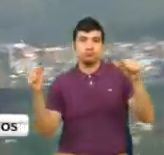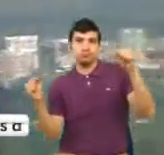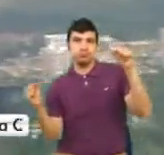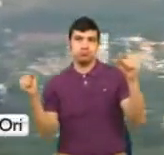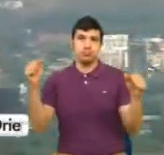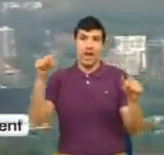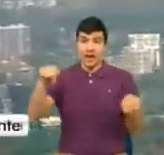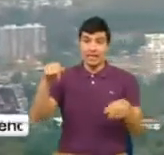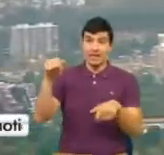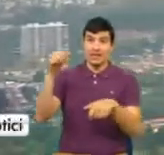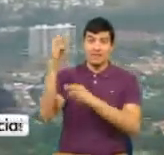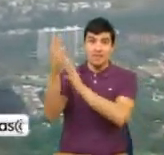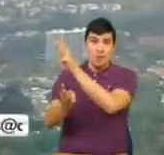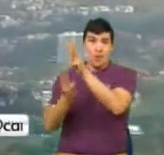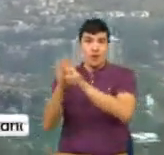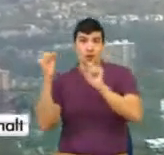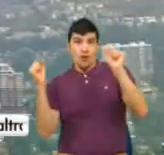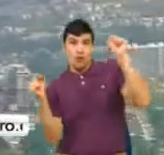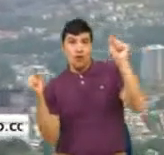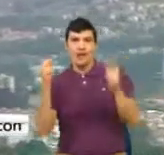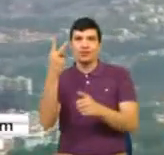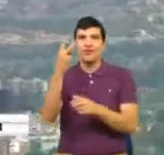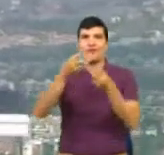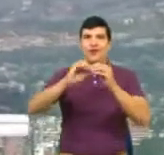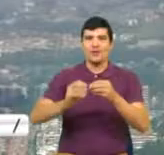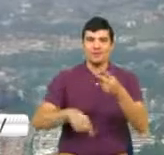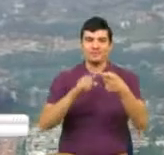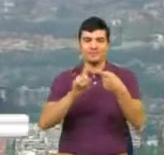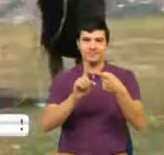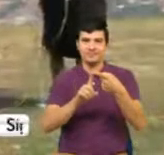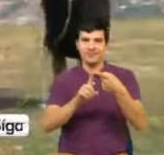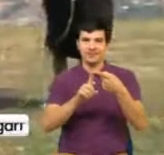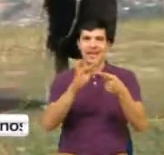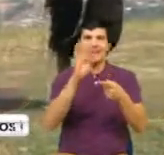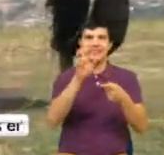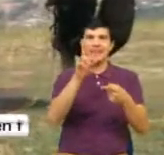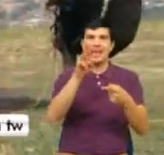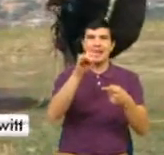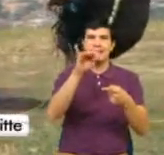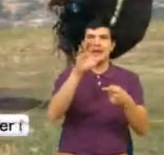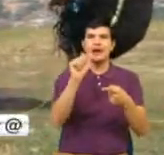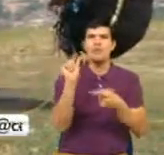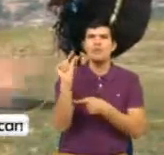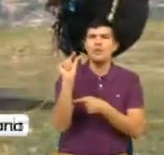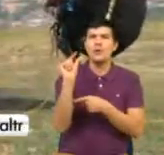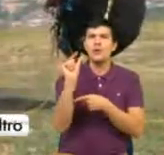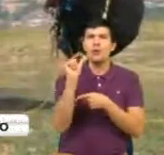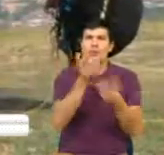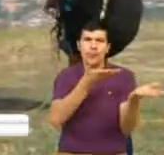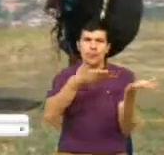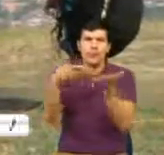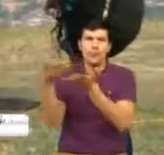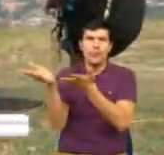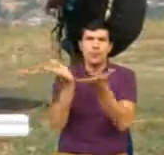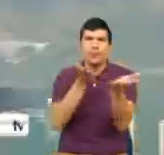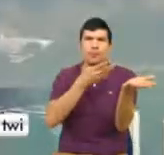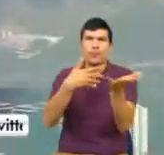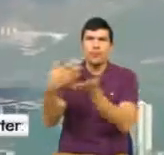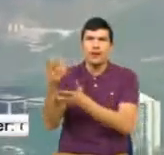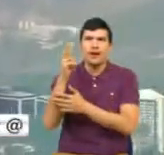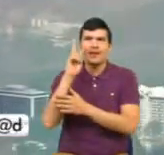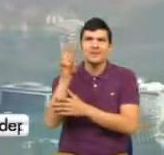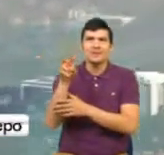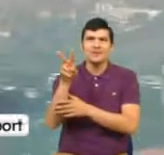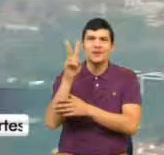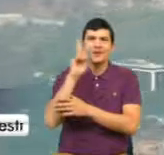parapentismo a nivel mundial se practica de dos maneras. Uno que es térmica, que es con poquito viento y se usan las térmicas, lo mismo que hacen los